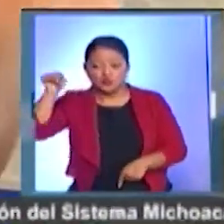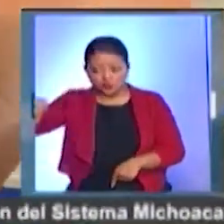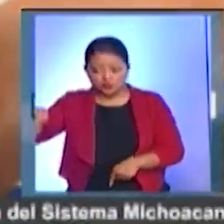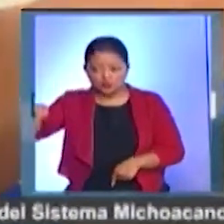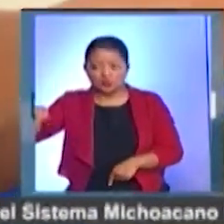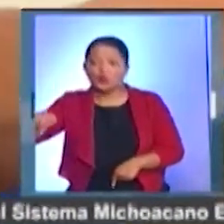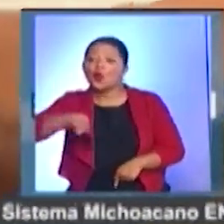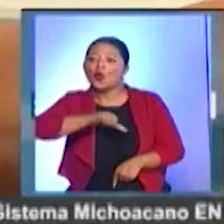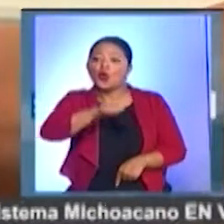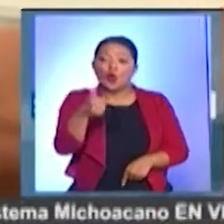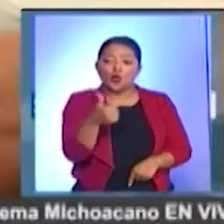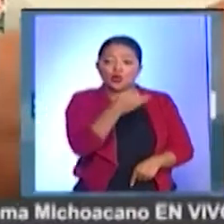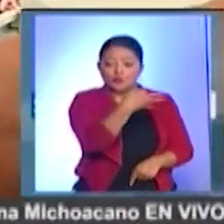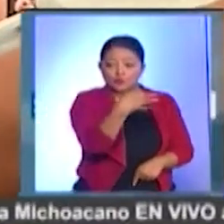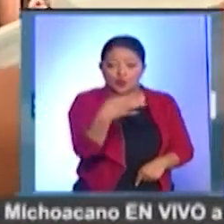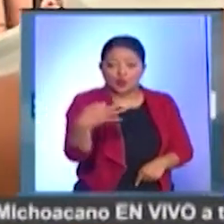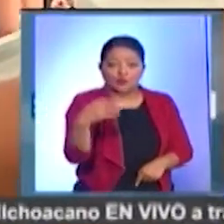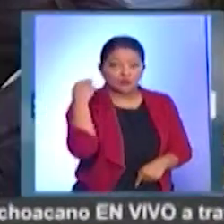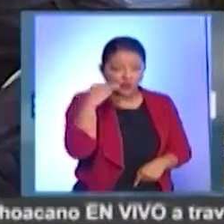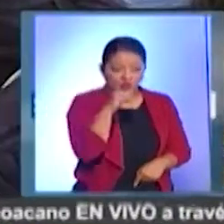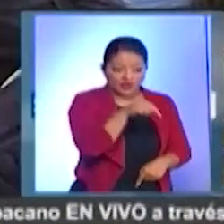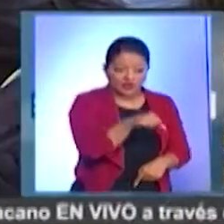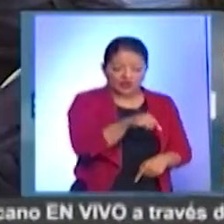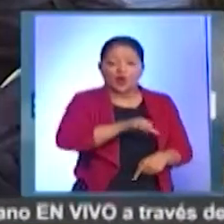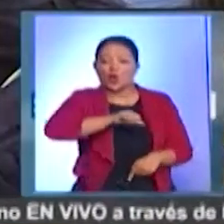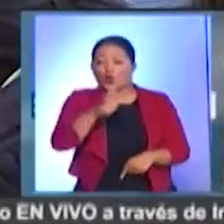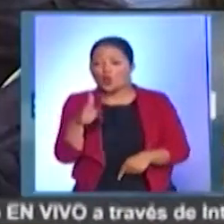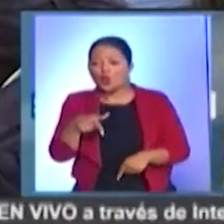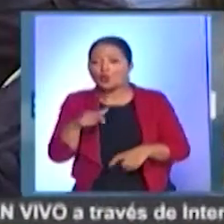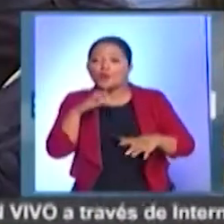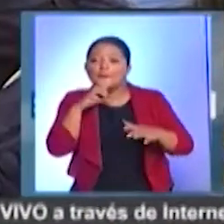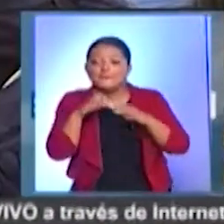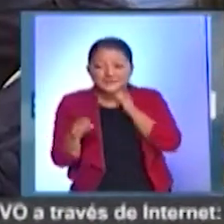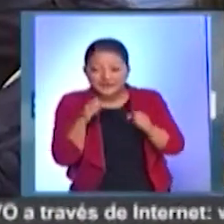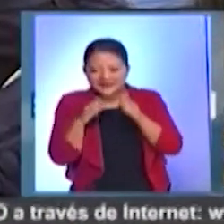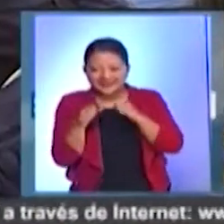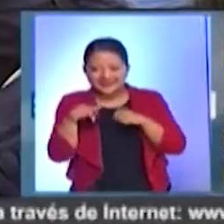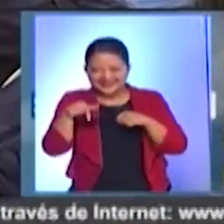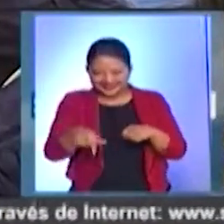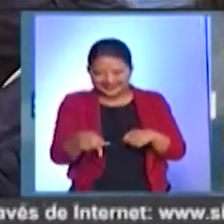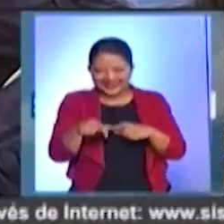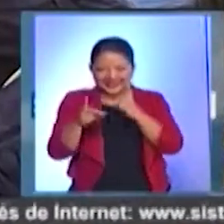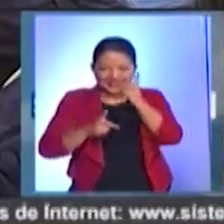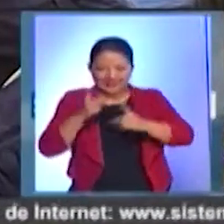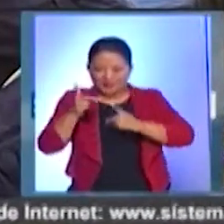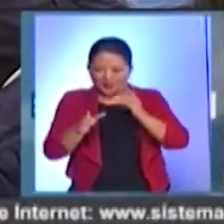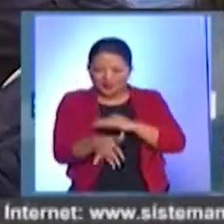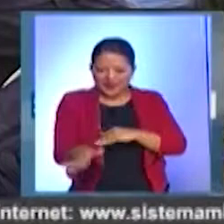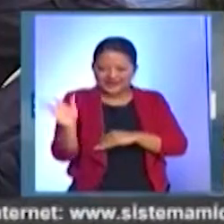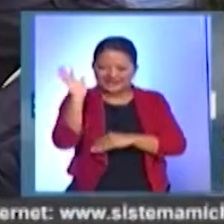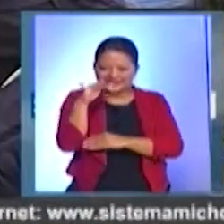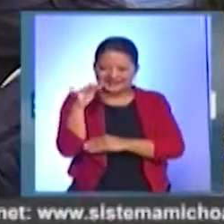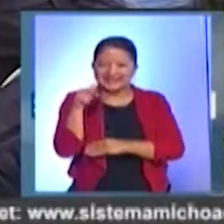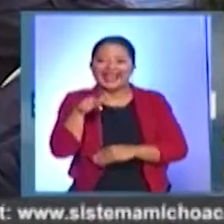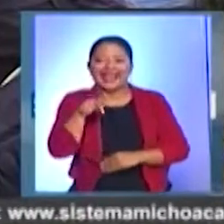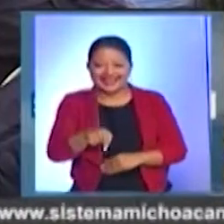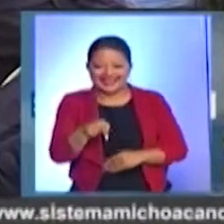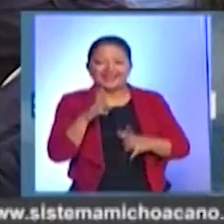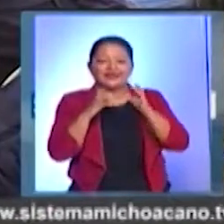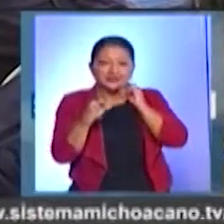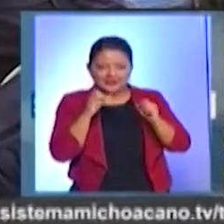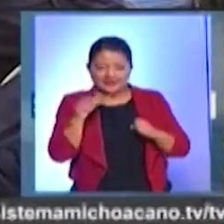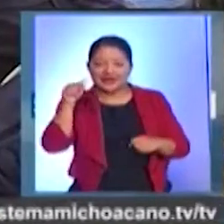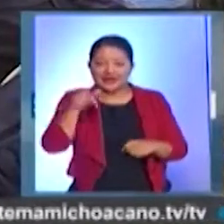segundo en el polyfórum de morelia y un tercero en la unidad deportiva ejército de la revolución es decir el venustiano carranza